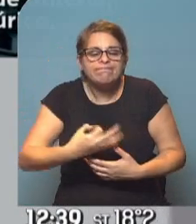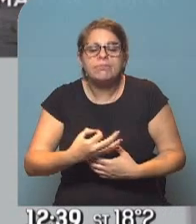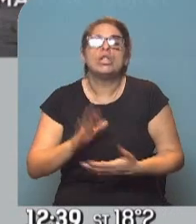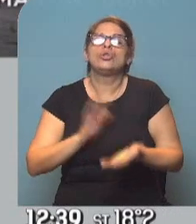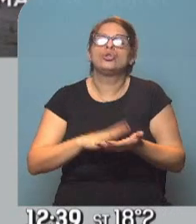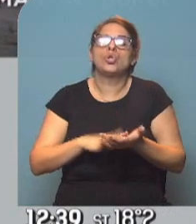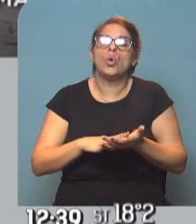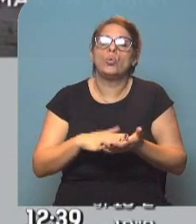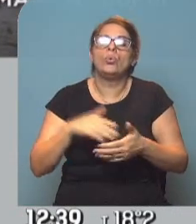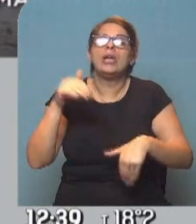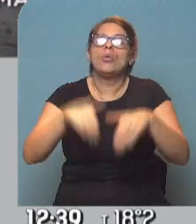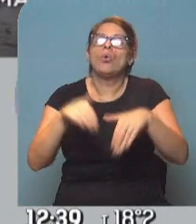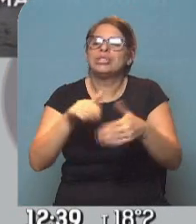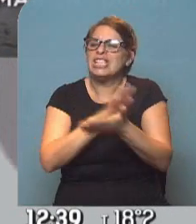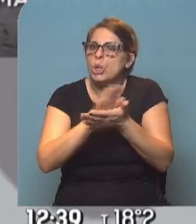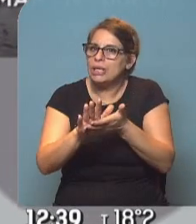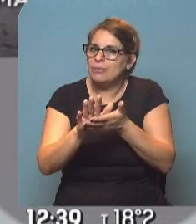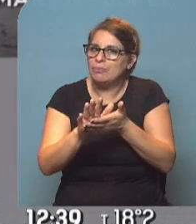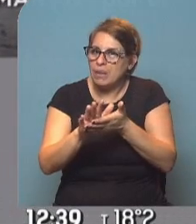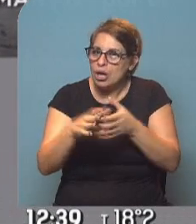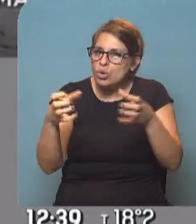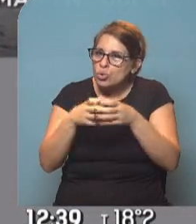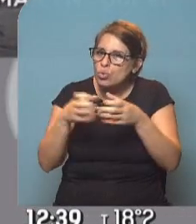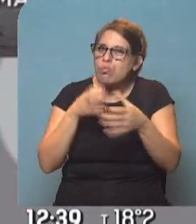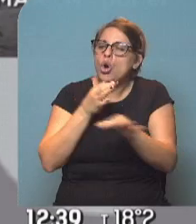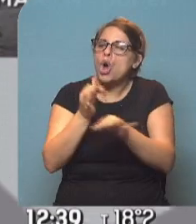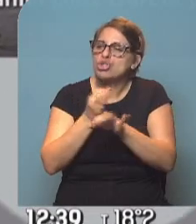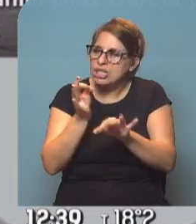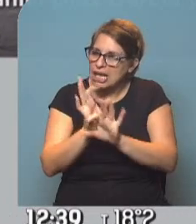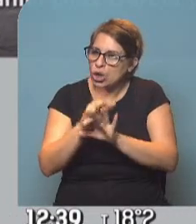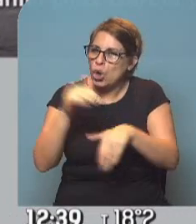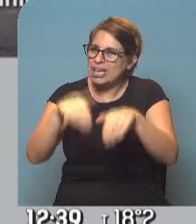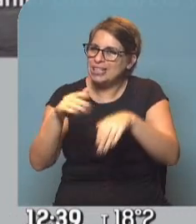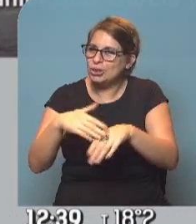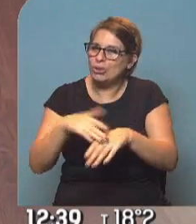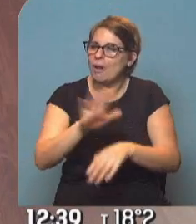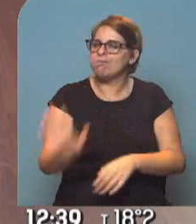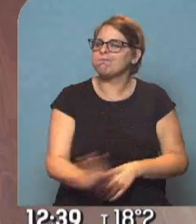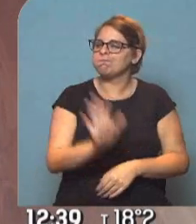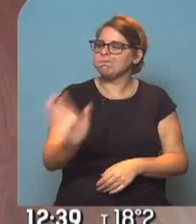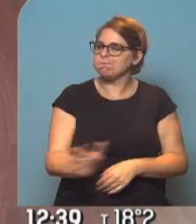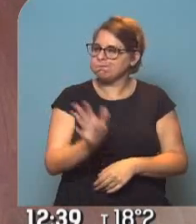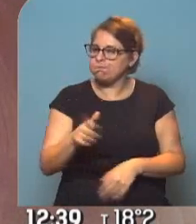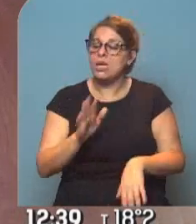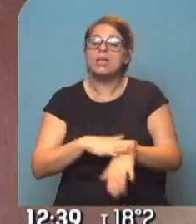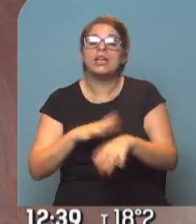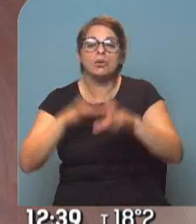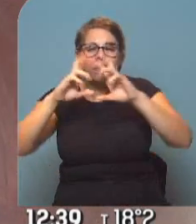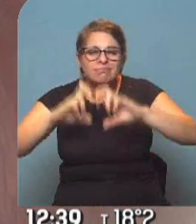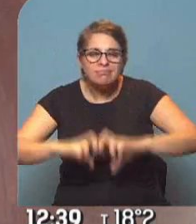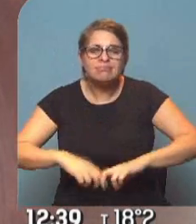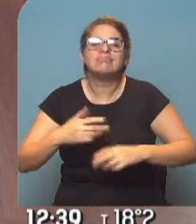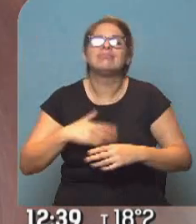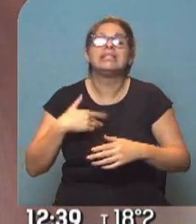a la limpieza de la elección. Está muy sospechado el Consejo Electoral, así se llama el organismo encargado de supervisar, digamos,